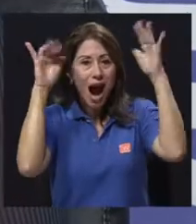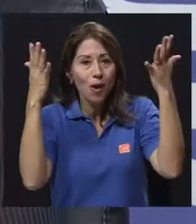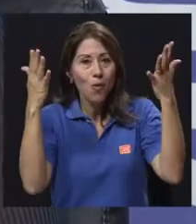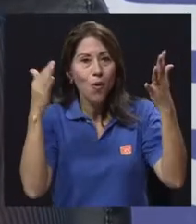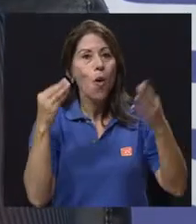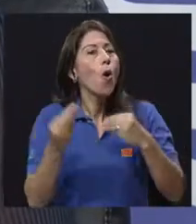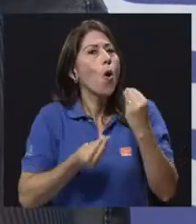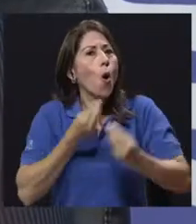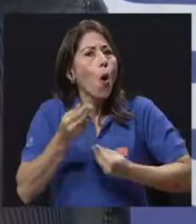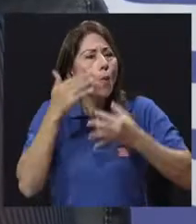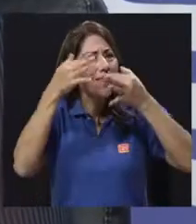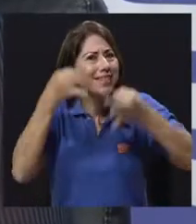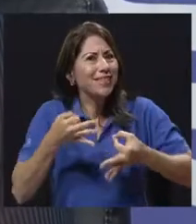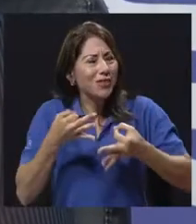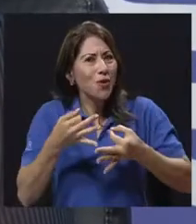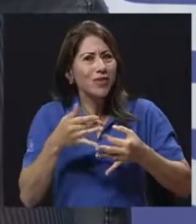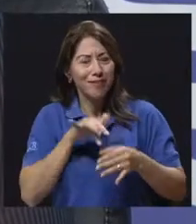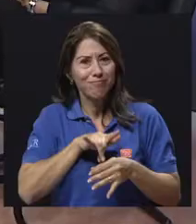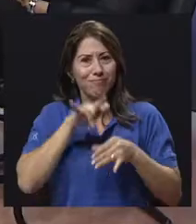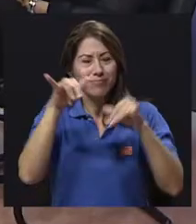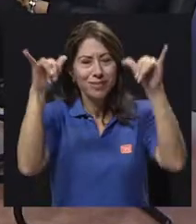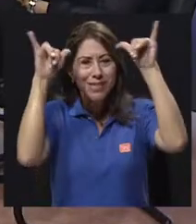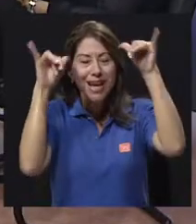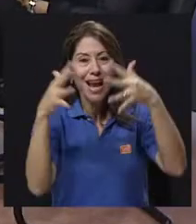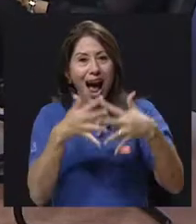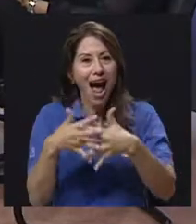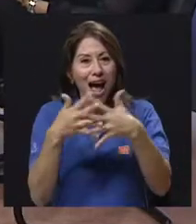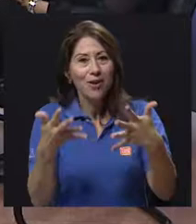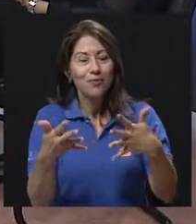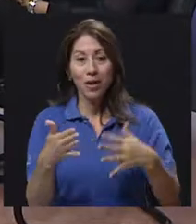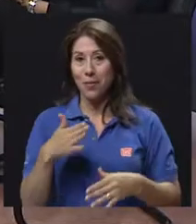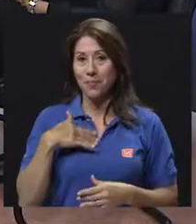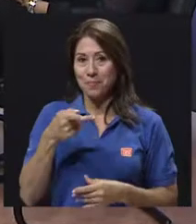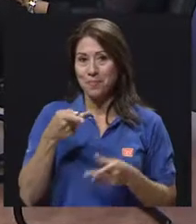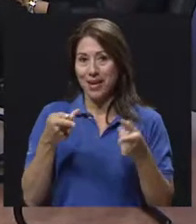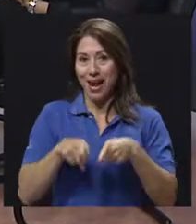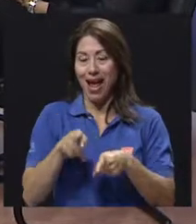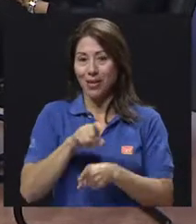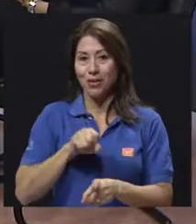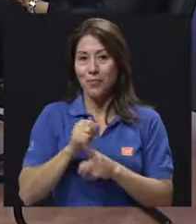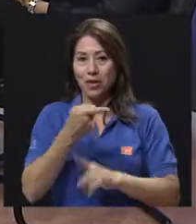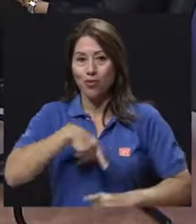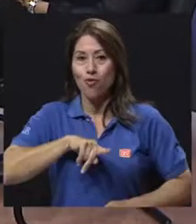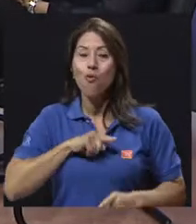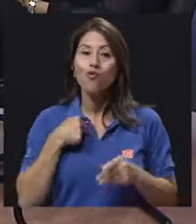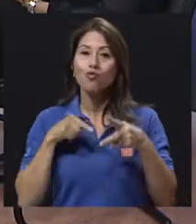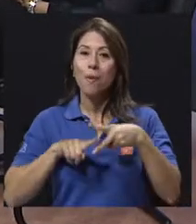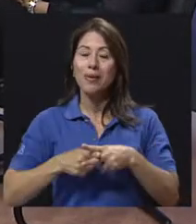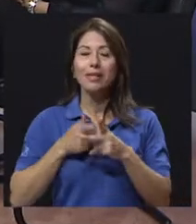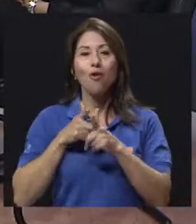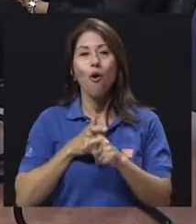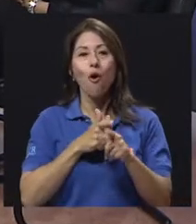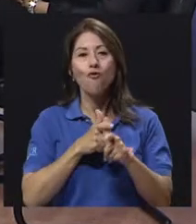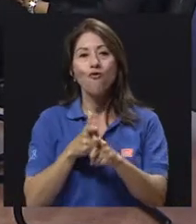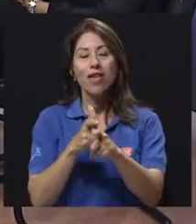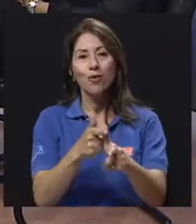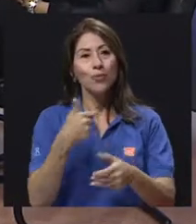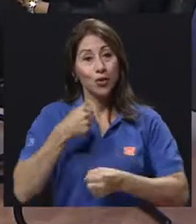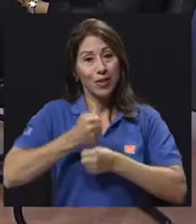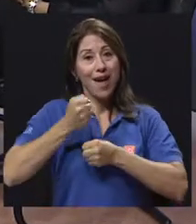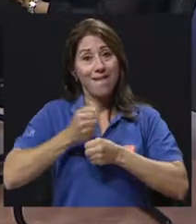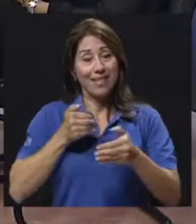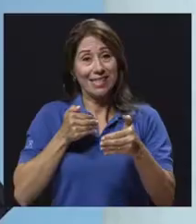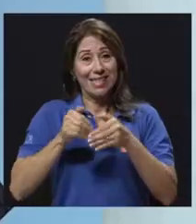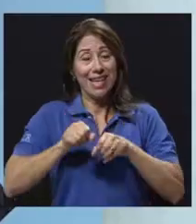¿cómo toma uno esa decisión, José Pablo? Bueno, en mi caso personal, yo empecé de igual, corriendo. Yo trabajaba ahí por el